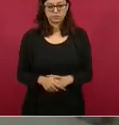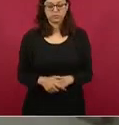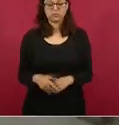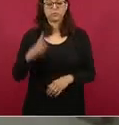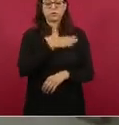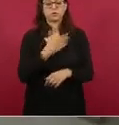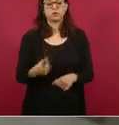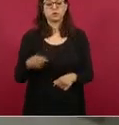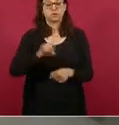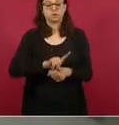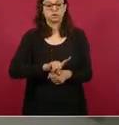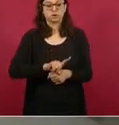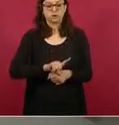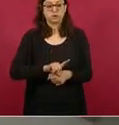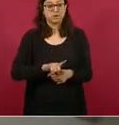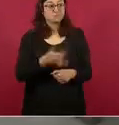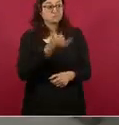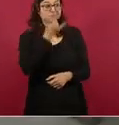Buenos días, señor presidente. Sí, fue un buen día,